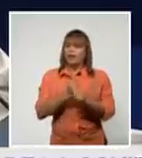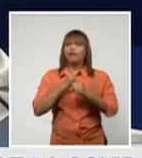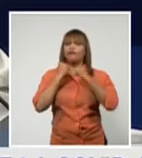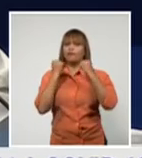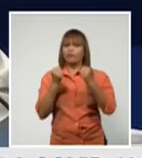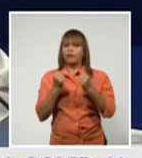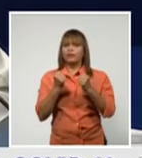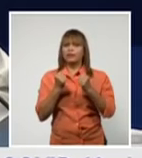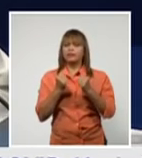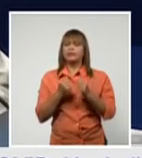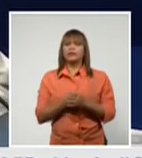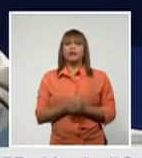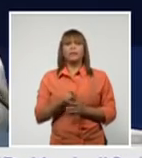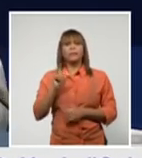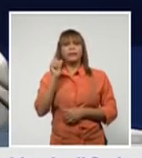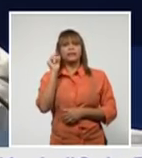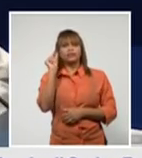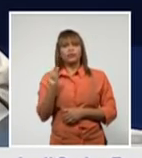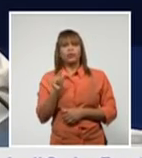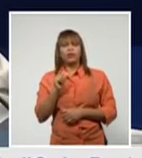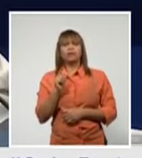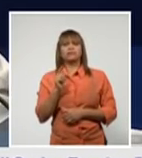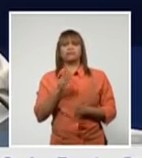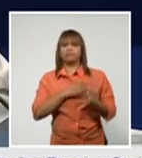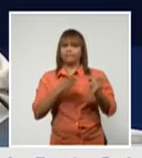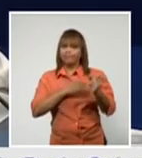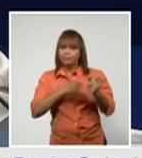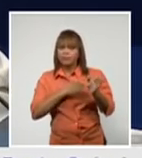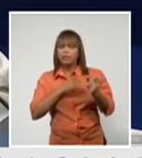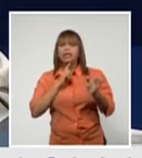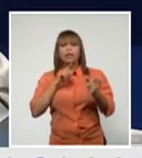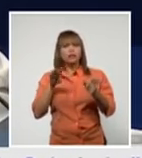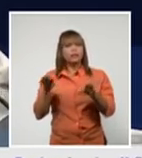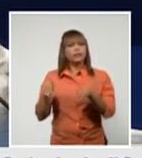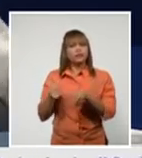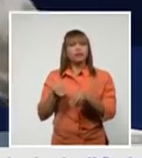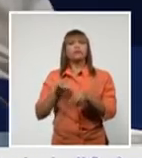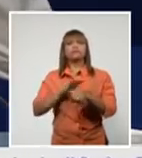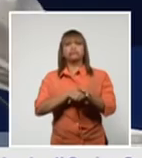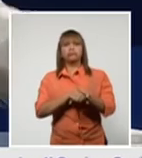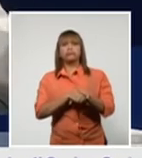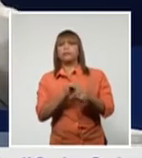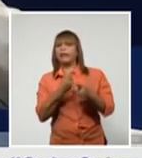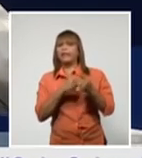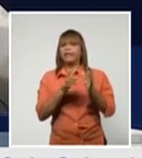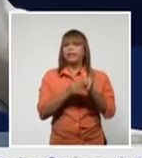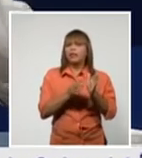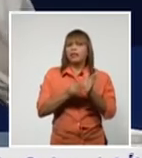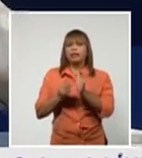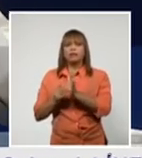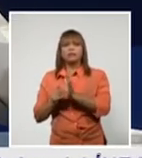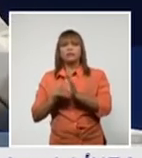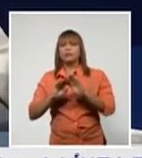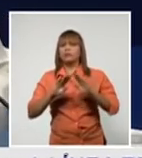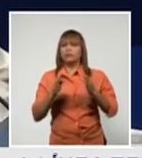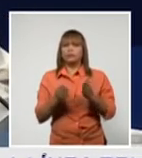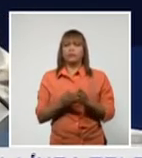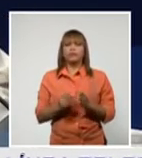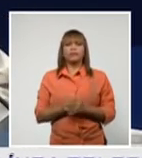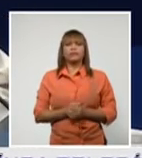los incumplidores ya se viene adoptando un grupo de medidas que permitan que todo el mundo, o los pocos